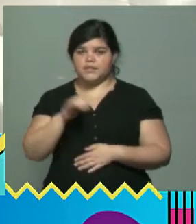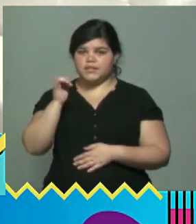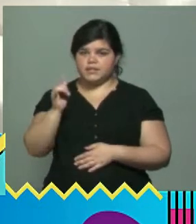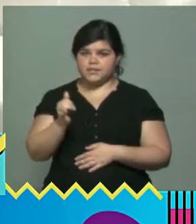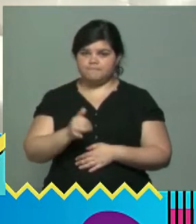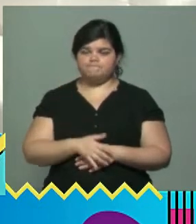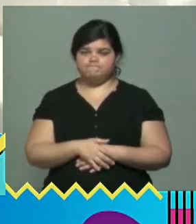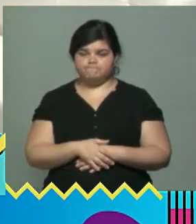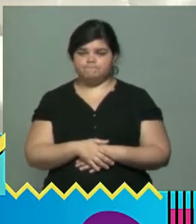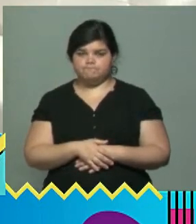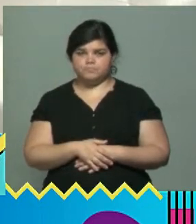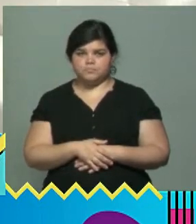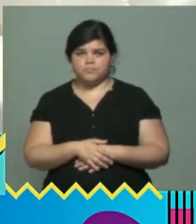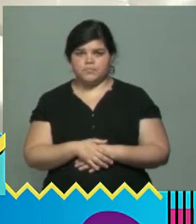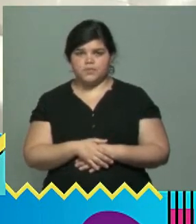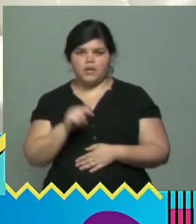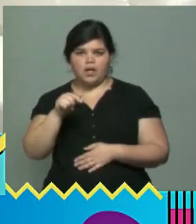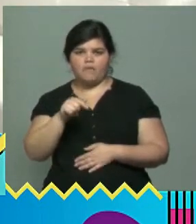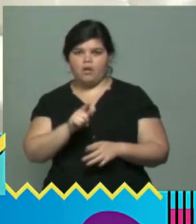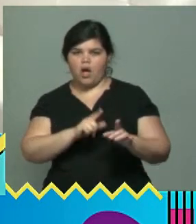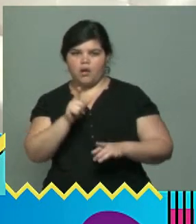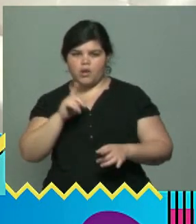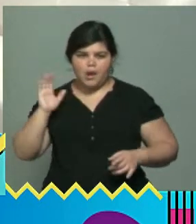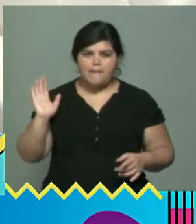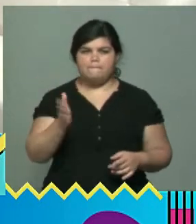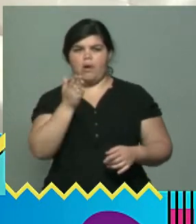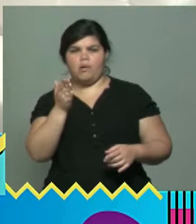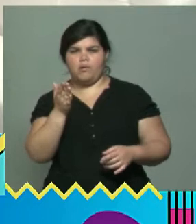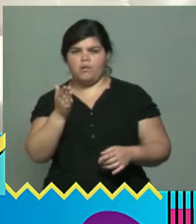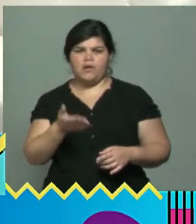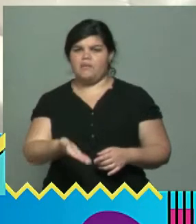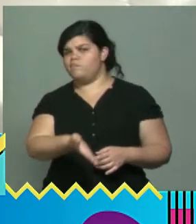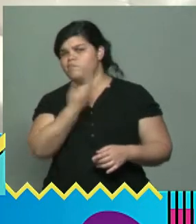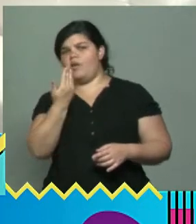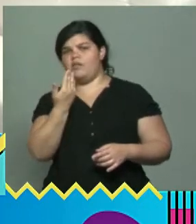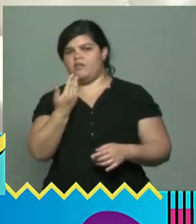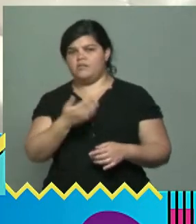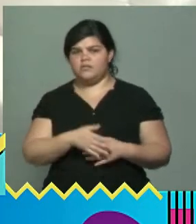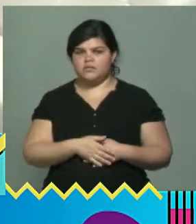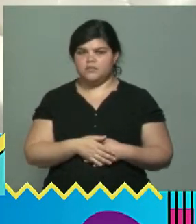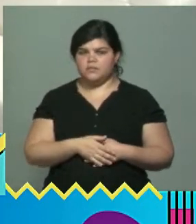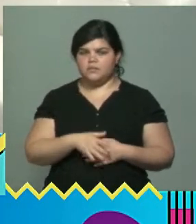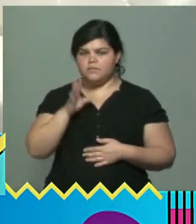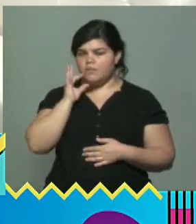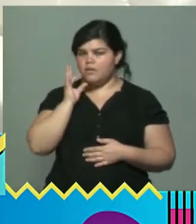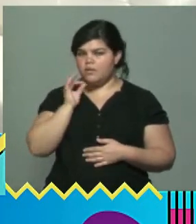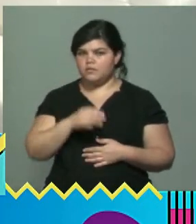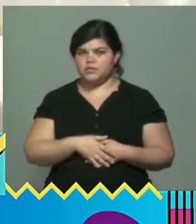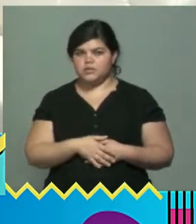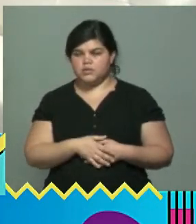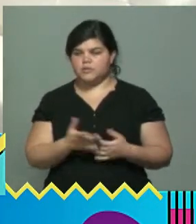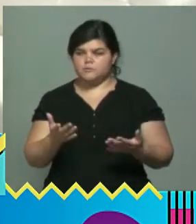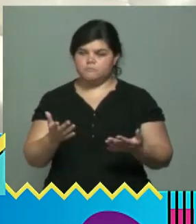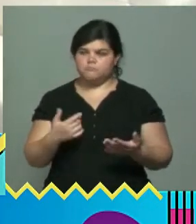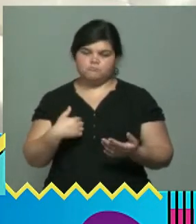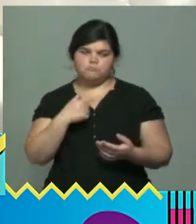reflexión. Tal cual. ¿Te han dado un cachetazo alguna vez? Mis ¿De padres, tus padres decís vos? para un Sí, correctivo? porque si no eran mis padres podría... Sí, la verdad que, bueno, mis